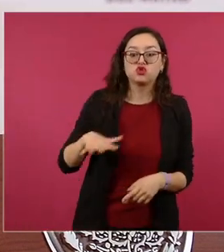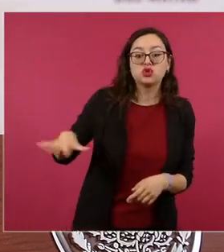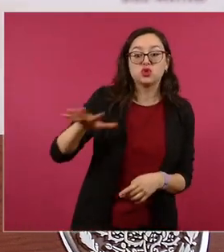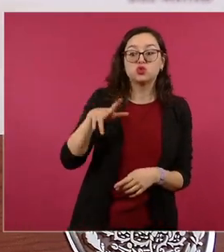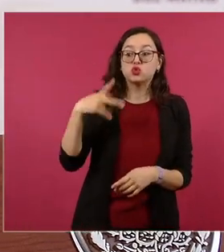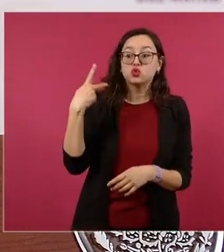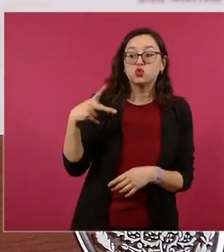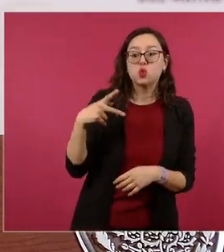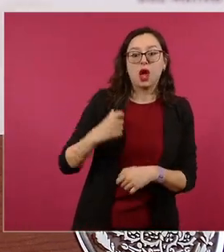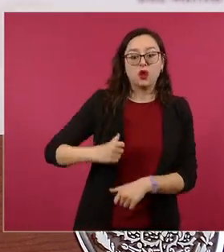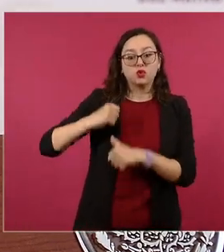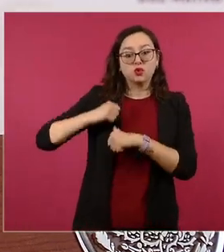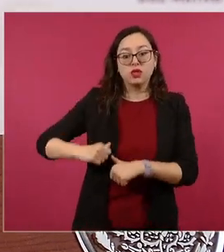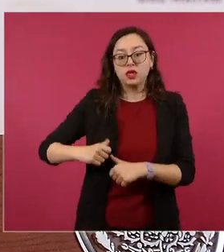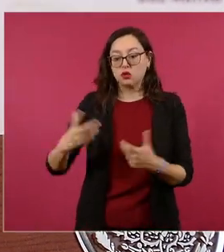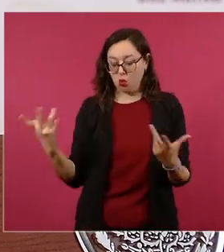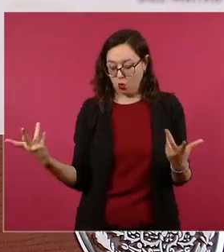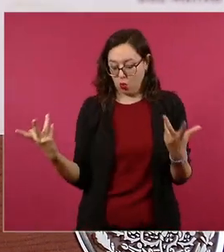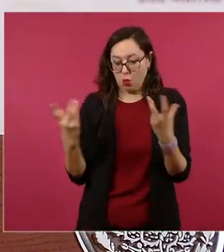una dimensión social,